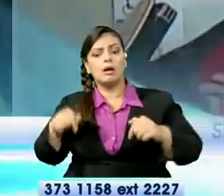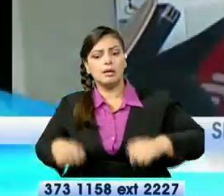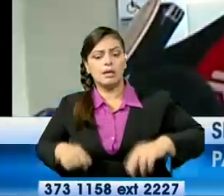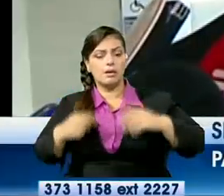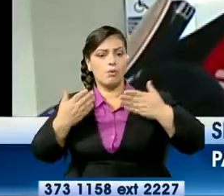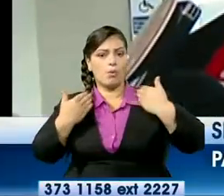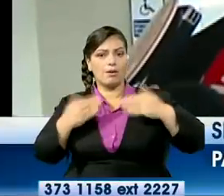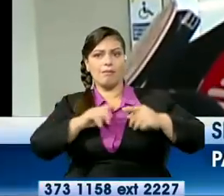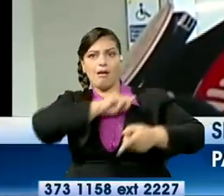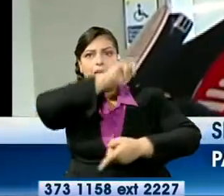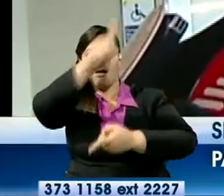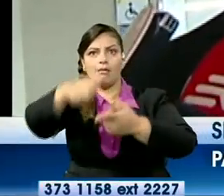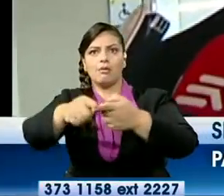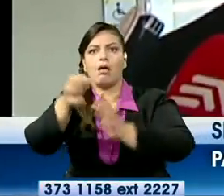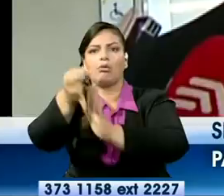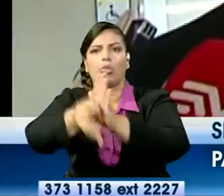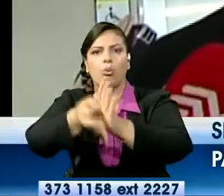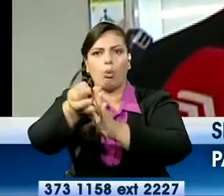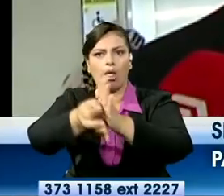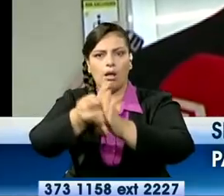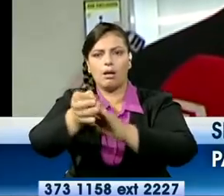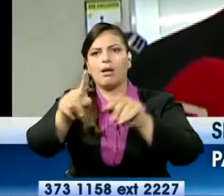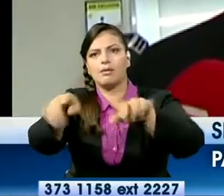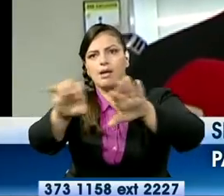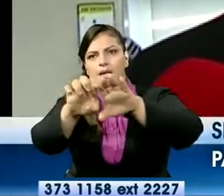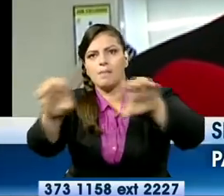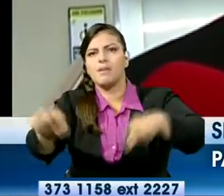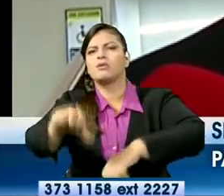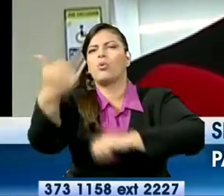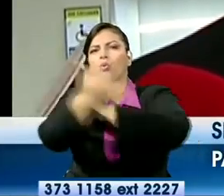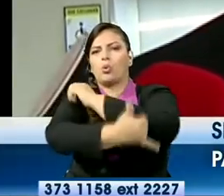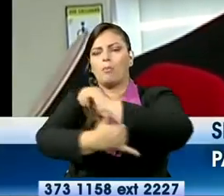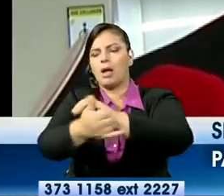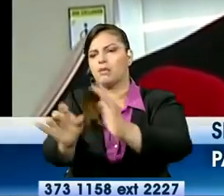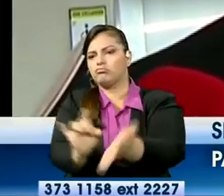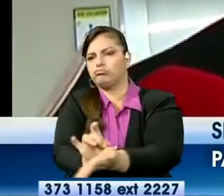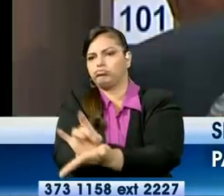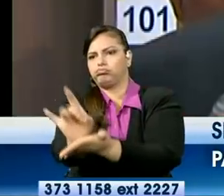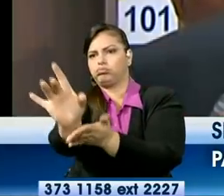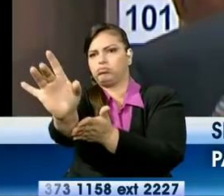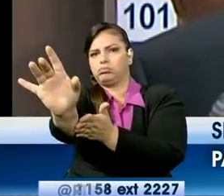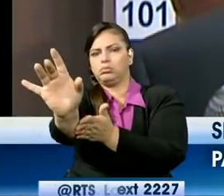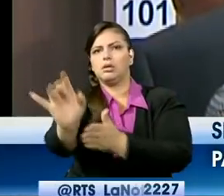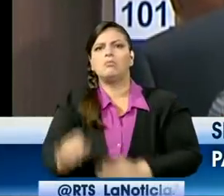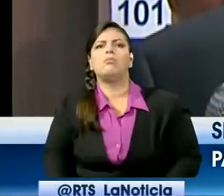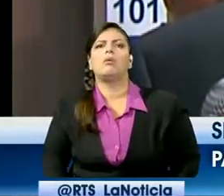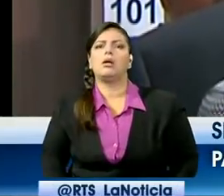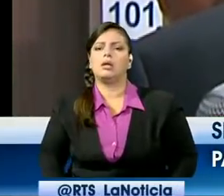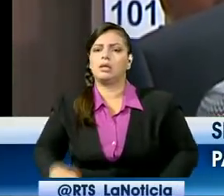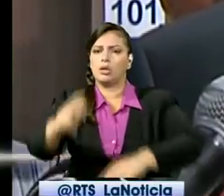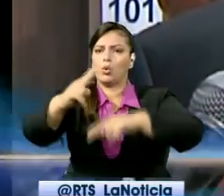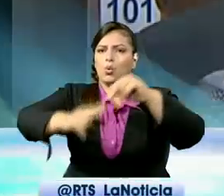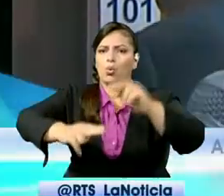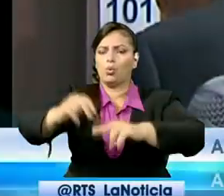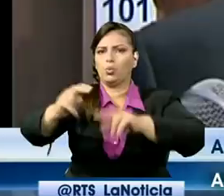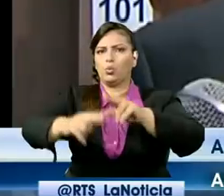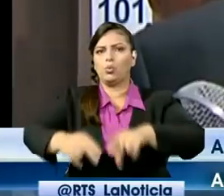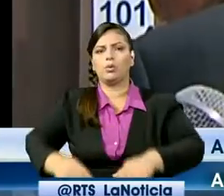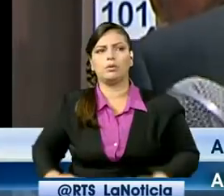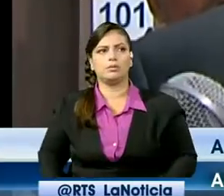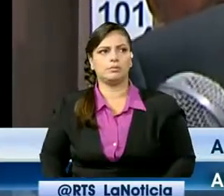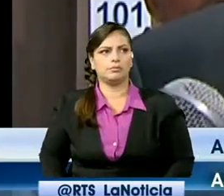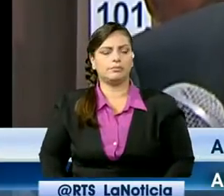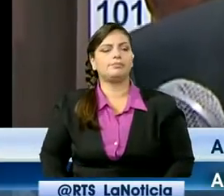un tercero, que es una empresa extranjera, para que pueda explotar esos locales comerciales. El terreno de la compañía Vimare debe ser expropiado